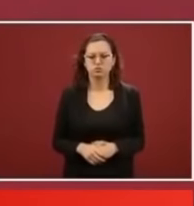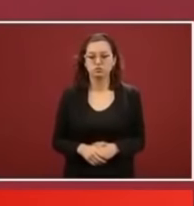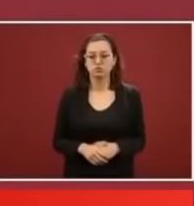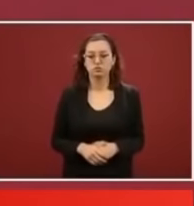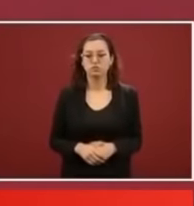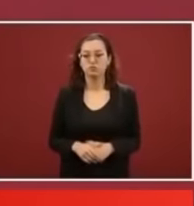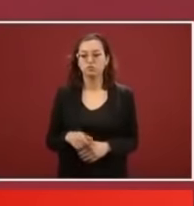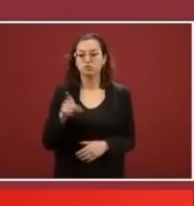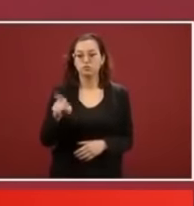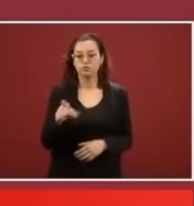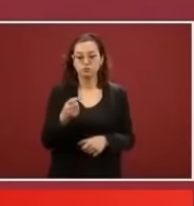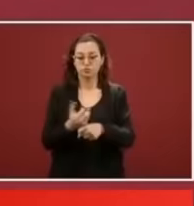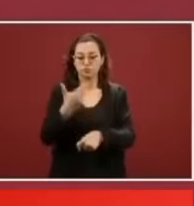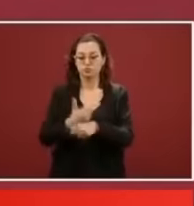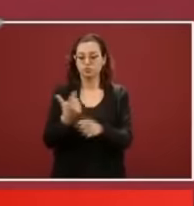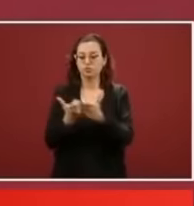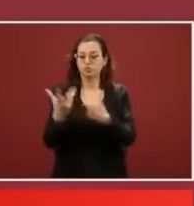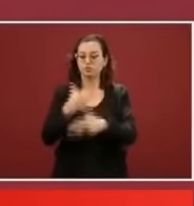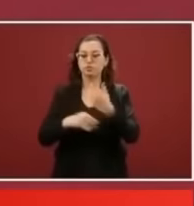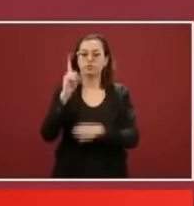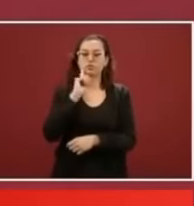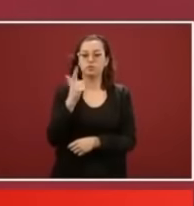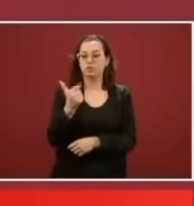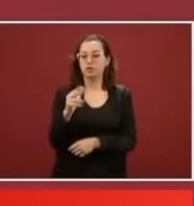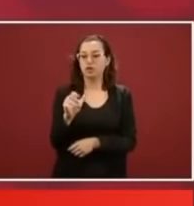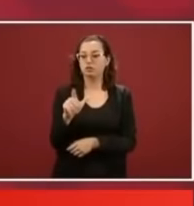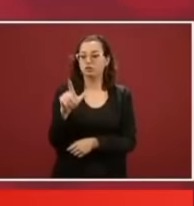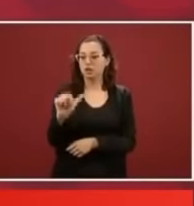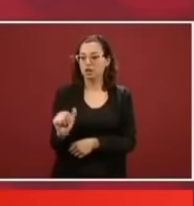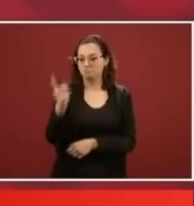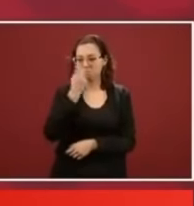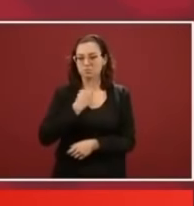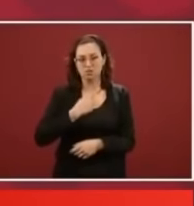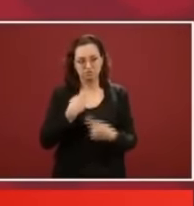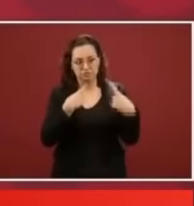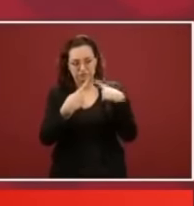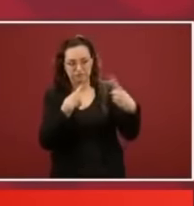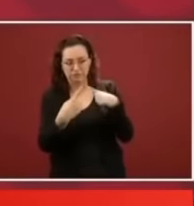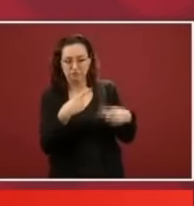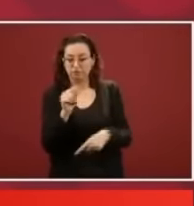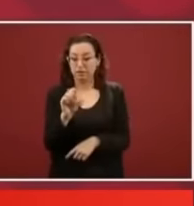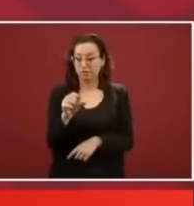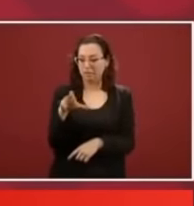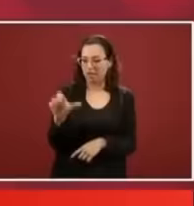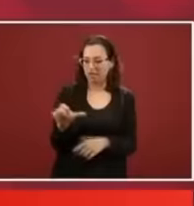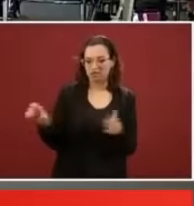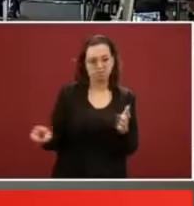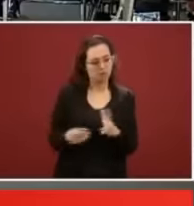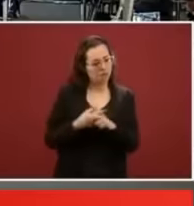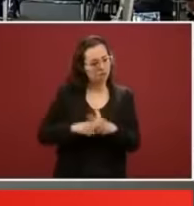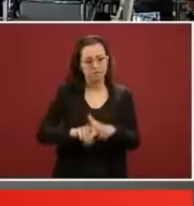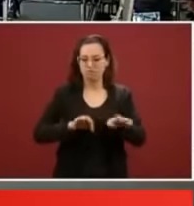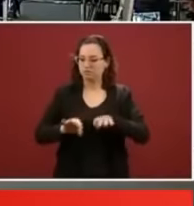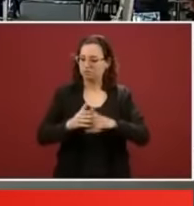reitero, la secretaria de Economía, Graciela Márquez, para adelantar la entrada en vigor del tratado.